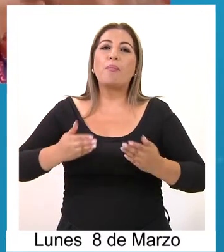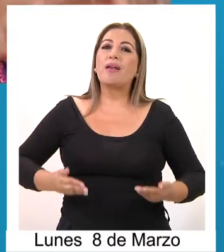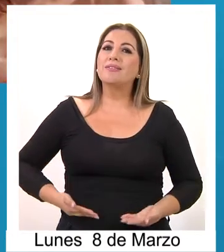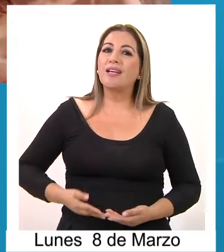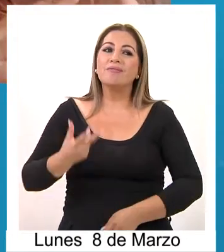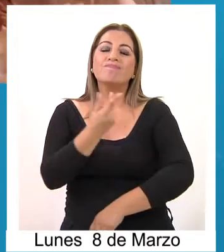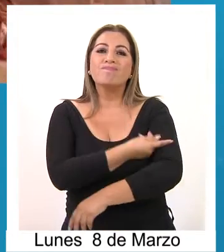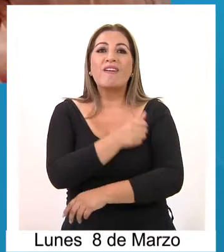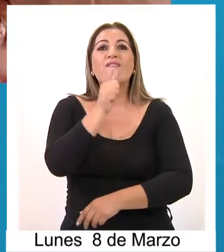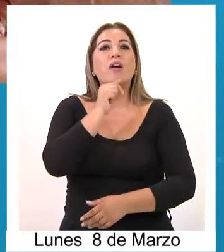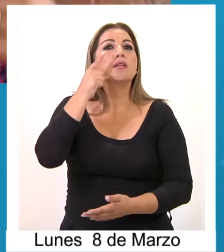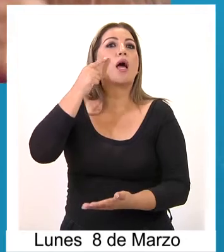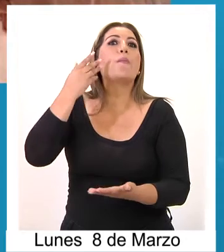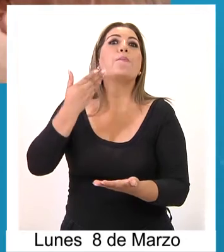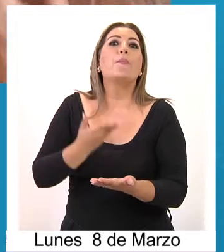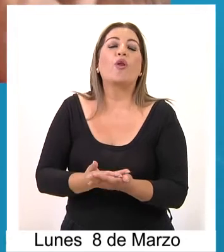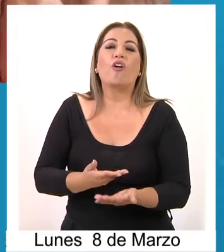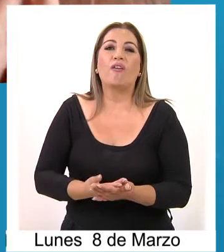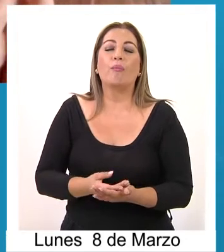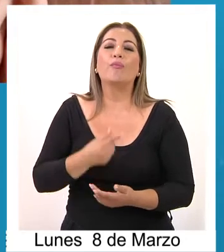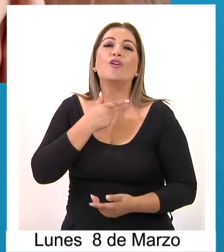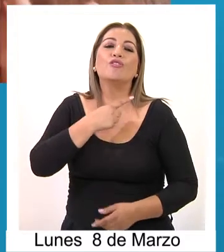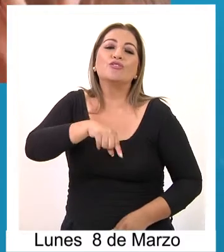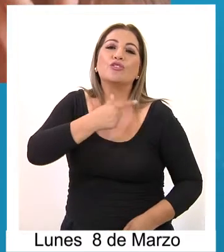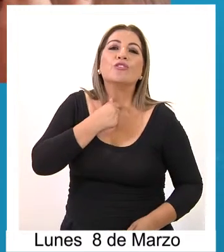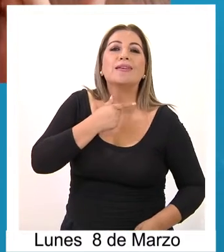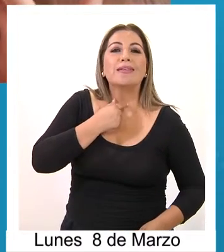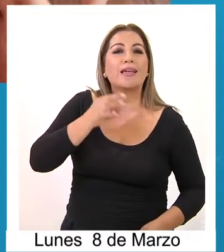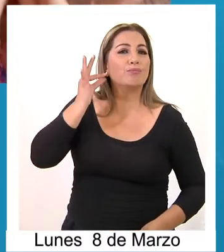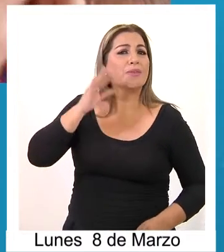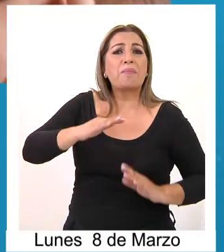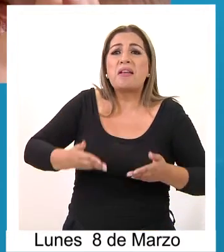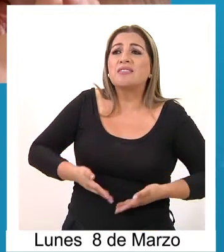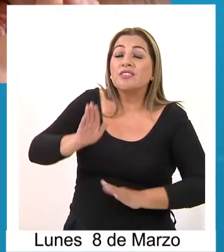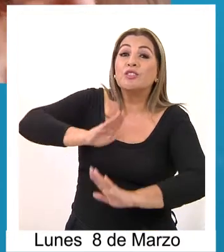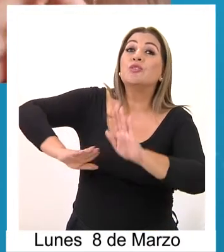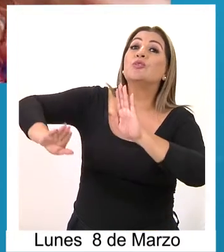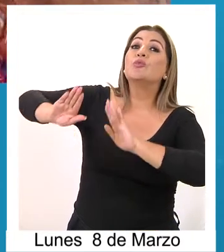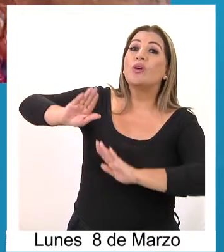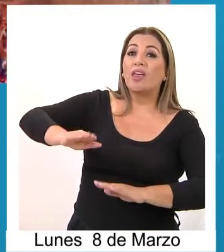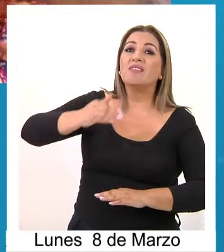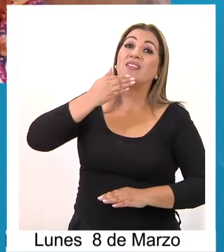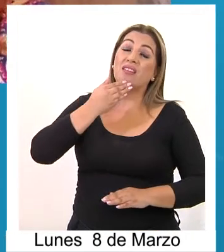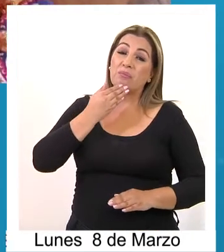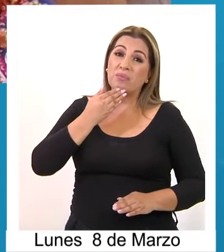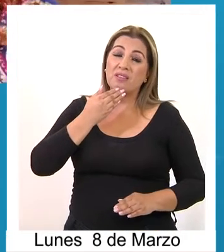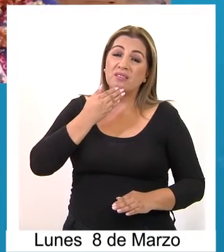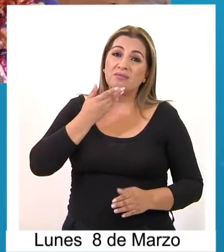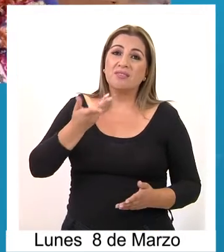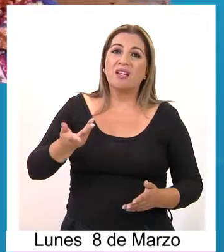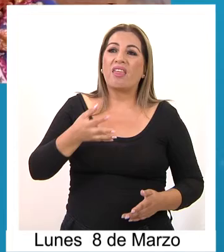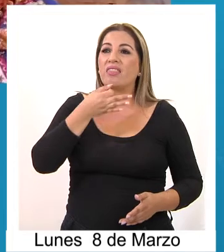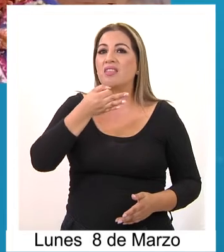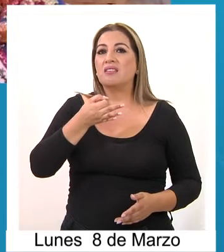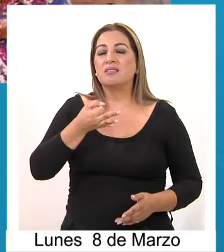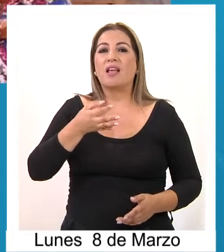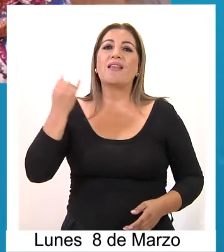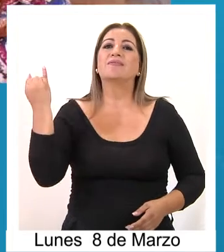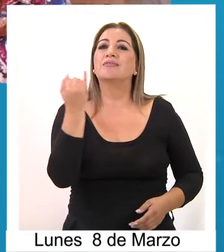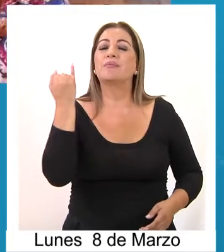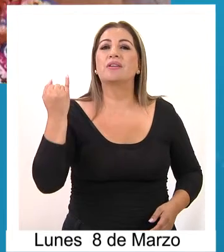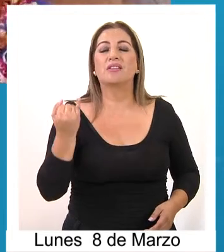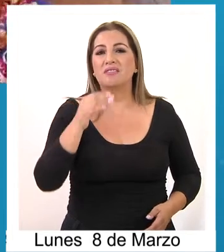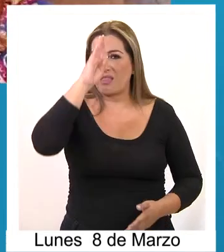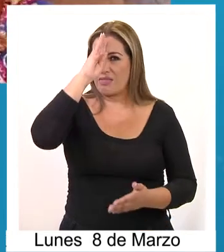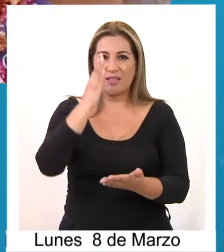porque no hay evidencia, es con el espíritu de protegerlas. Pero con el espíritu de protegerlas, las estamos exponiendo y le estamos negando su autonomía,